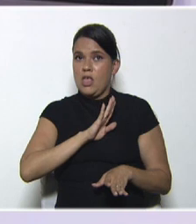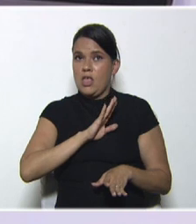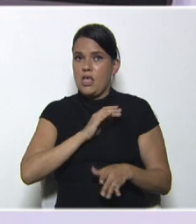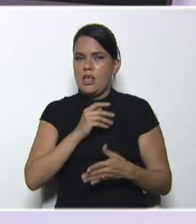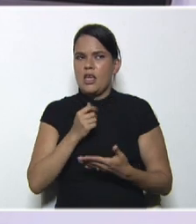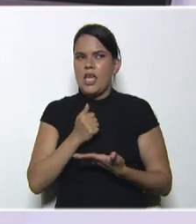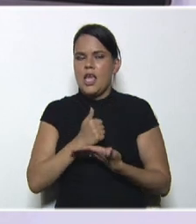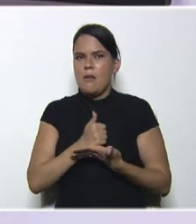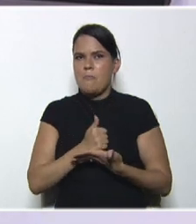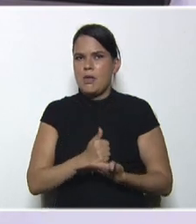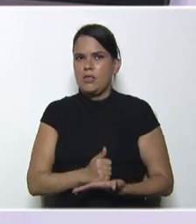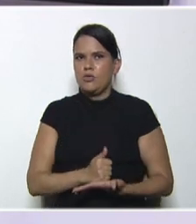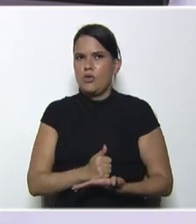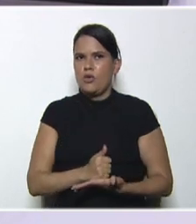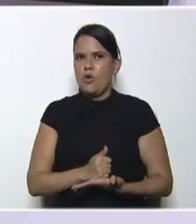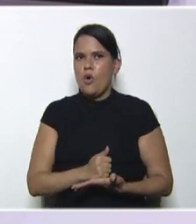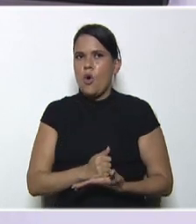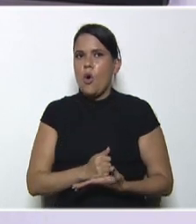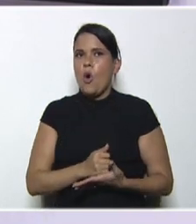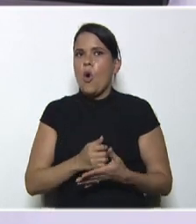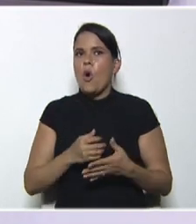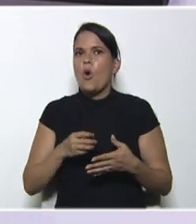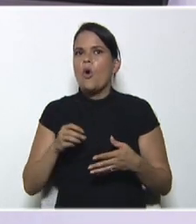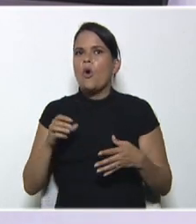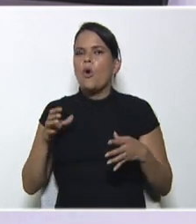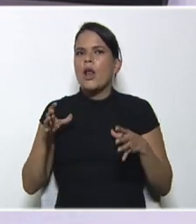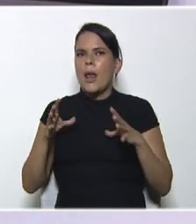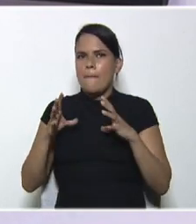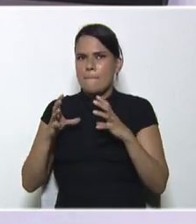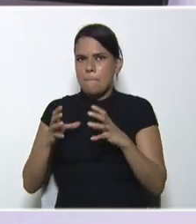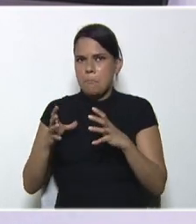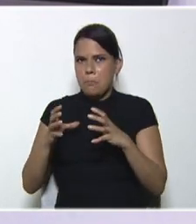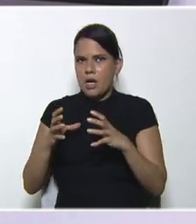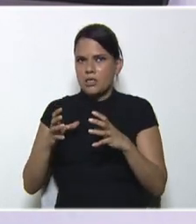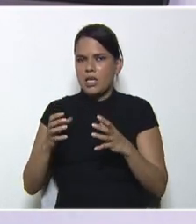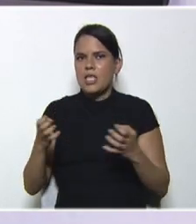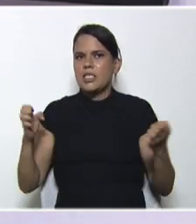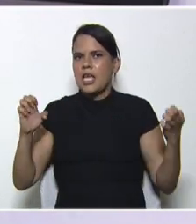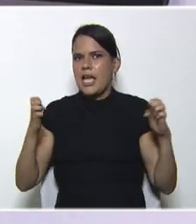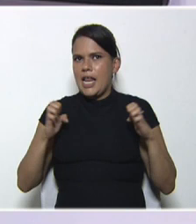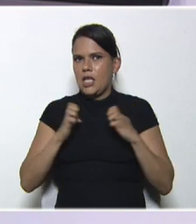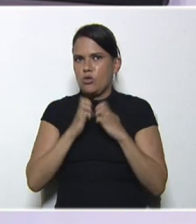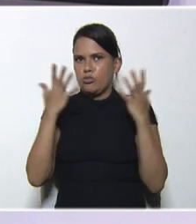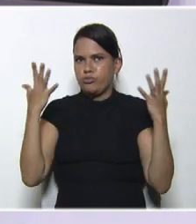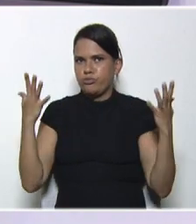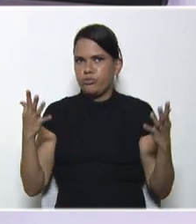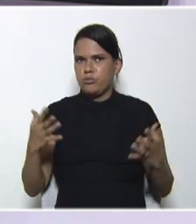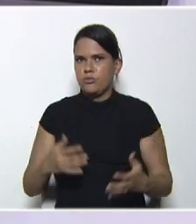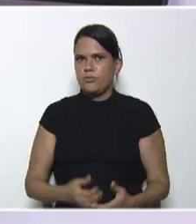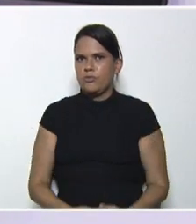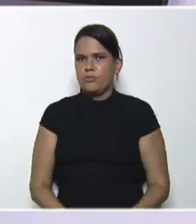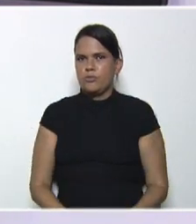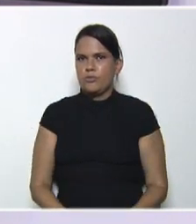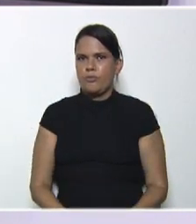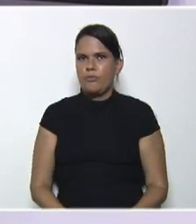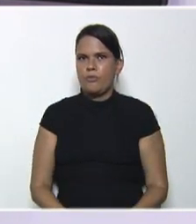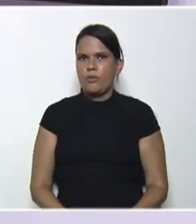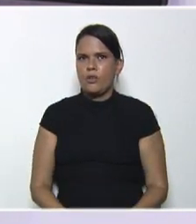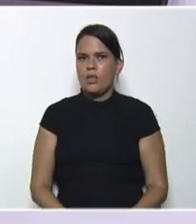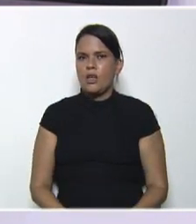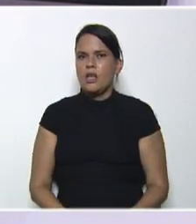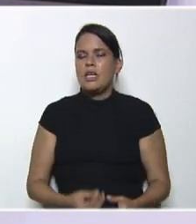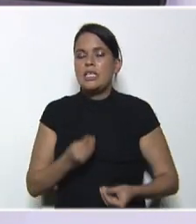peso o la masa de ese electrón. Ya más adelante les explicaré cuál será el valor de un electrón y se